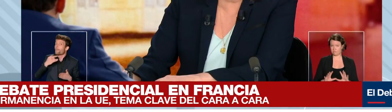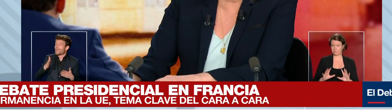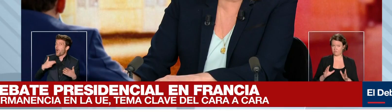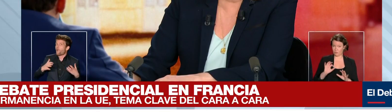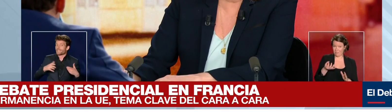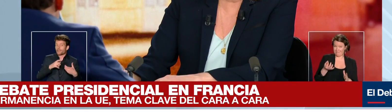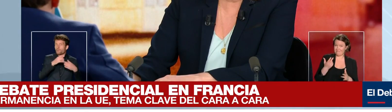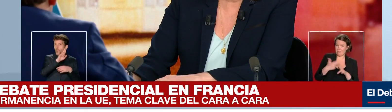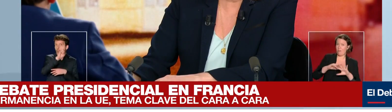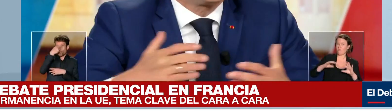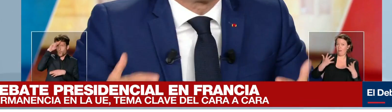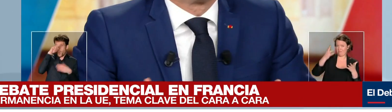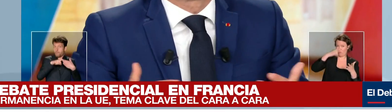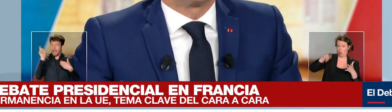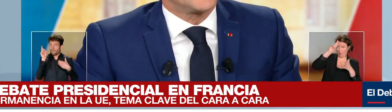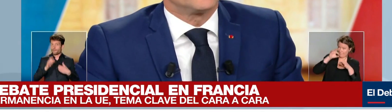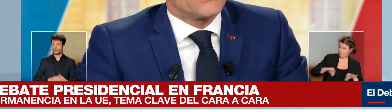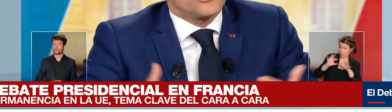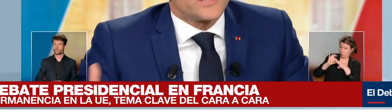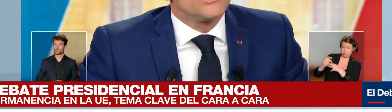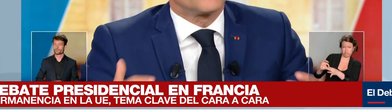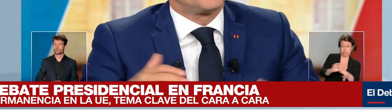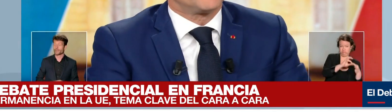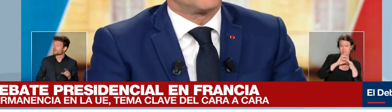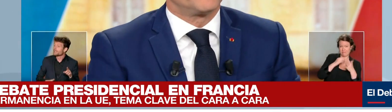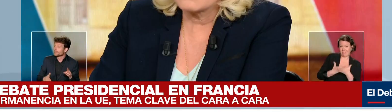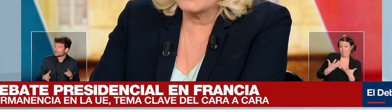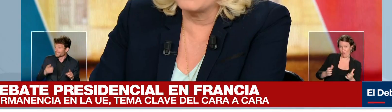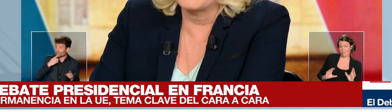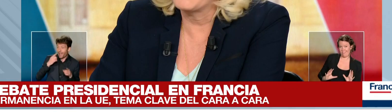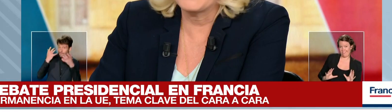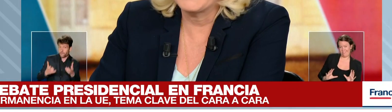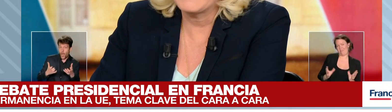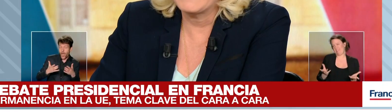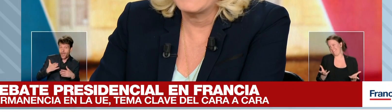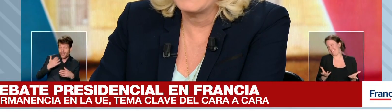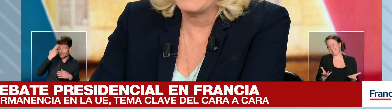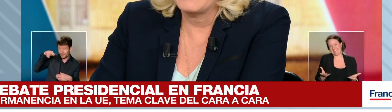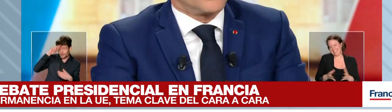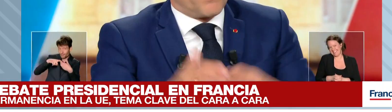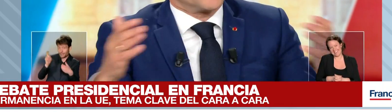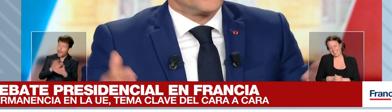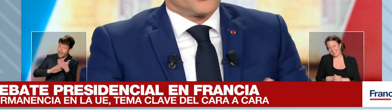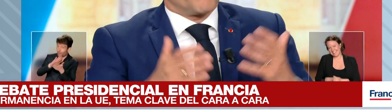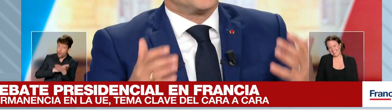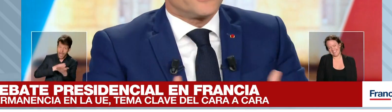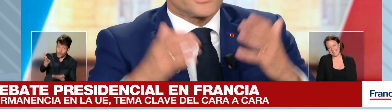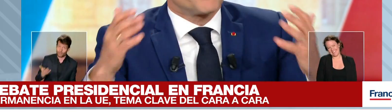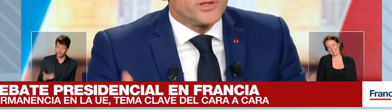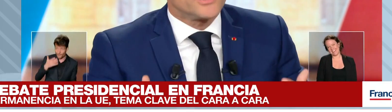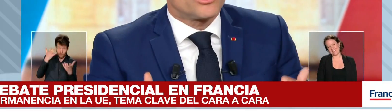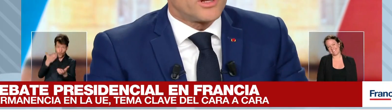hacernos salir de Europa. Se llama la Europa de las Naciones. Pero si es, ¿quiere salir de la Unión Europea? Pues sale de la Unión Europea, señora Le